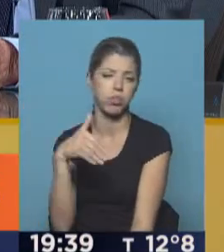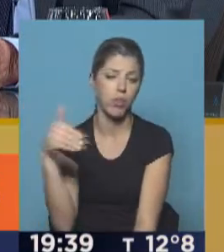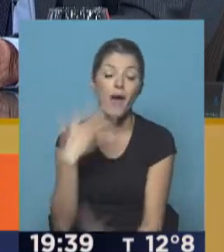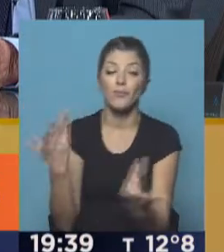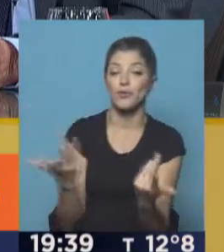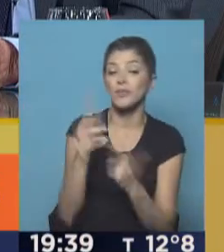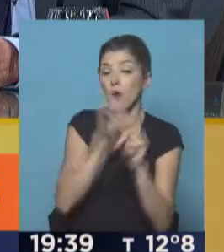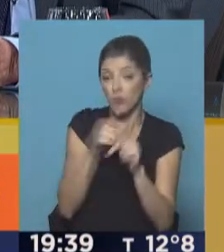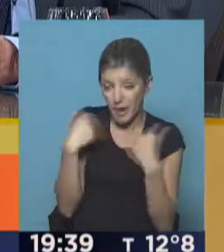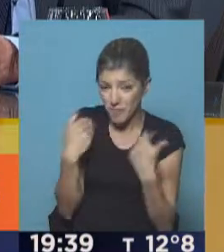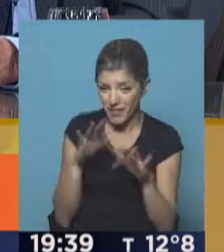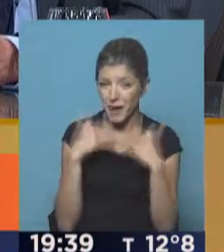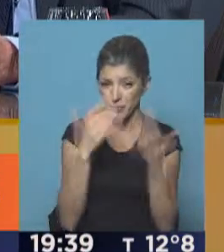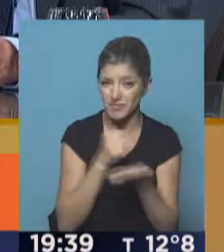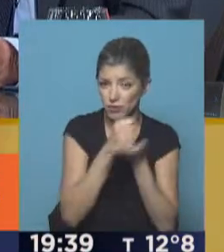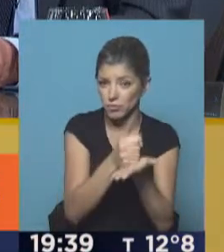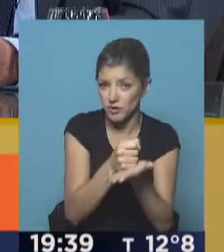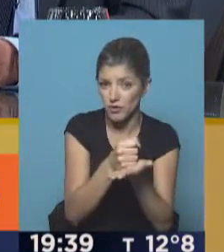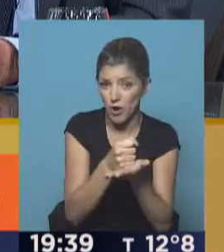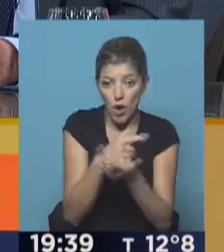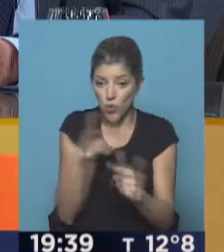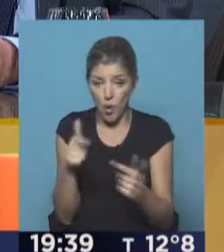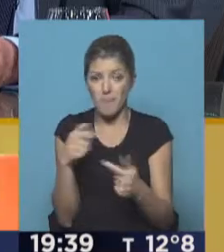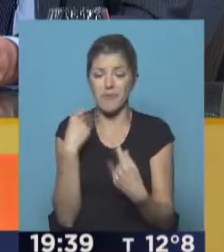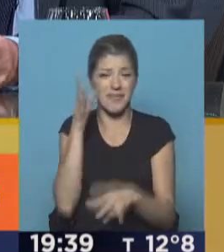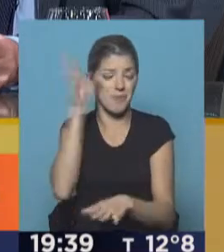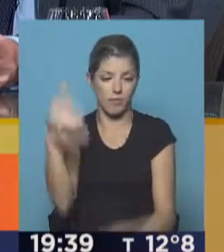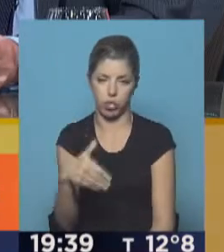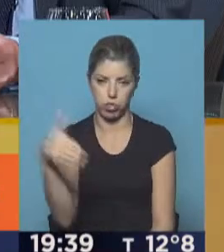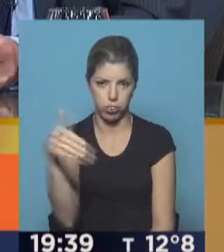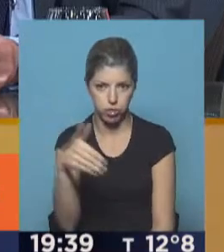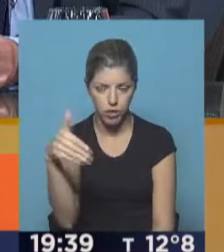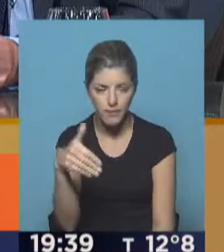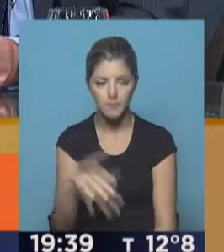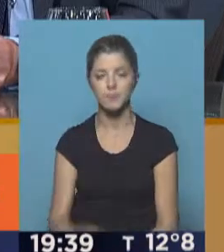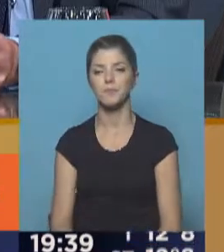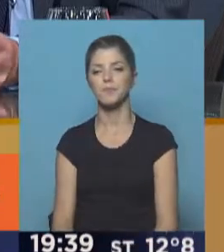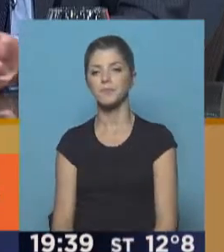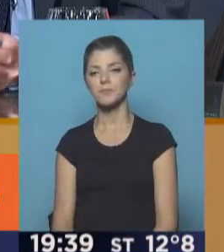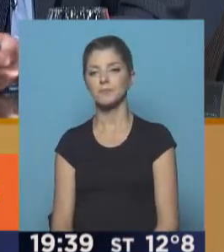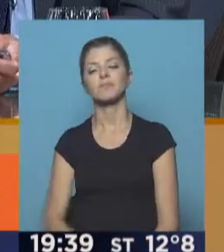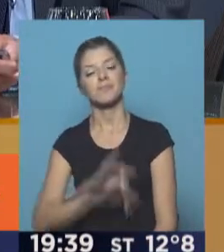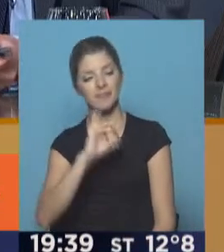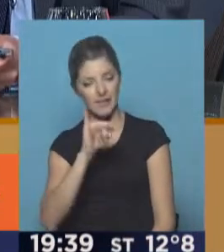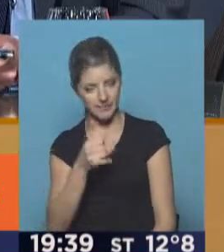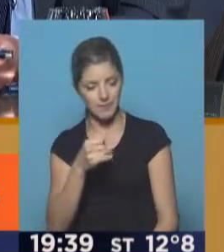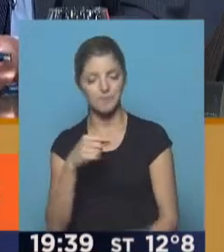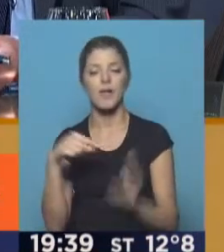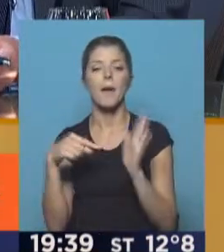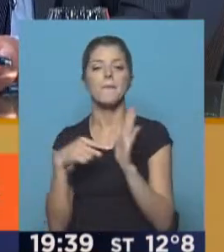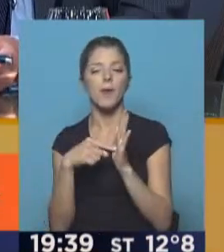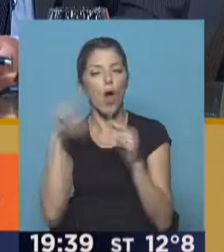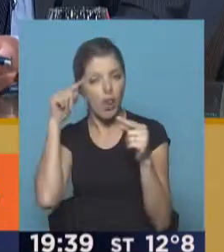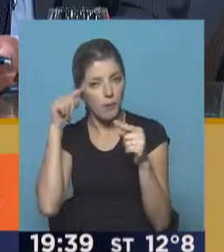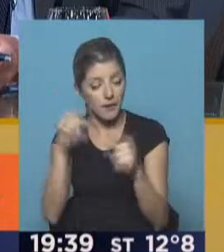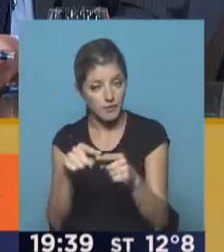social no la puede tener. Sí, es un método más preciso, ¿no? La georreferenciación, pero lo que se busca es asistir